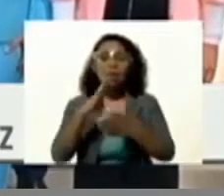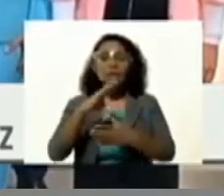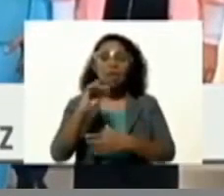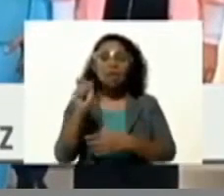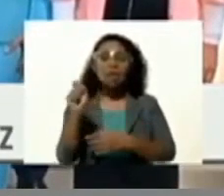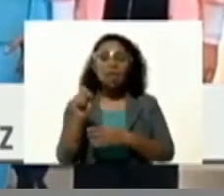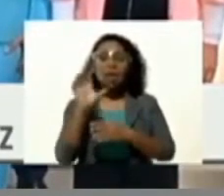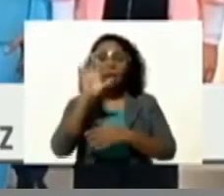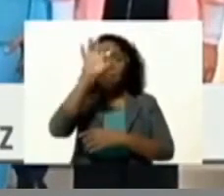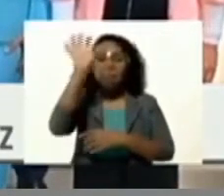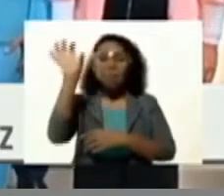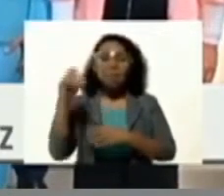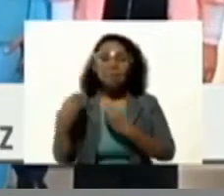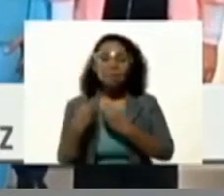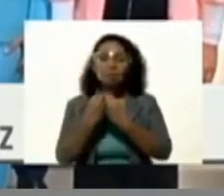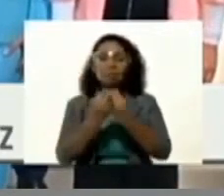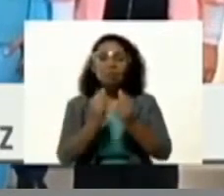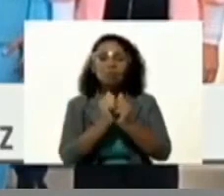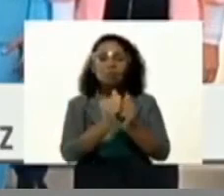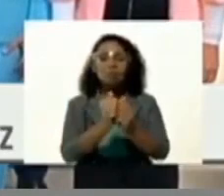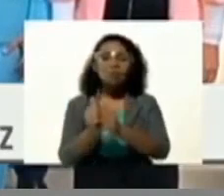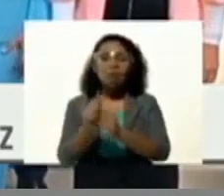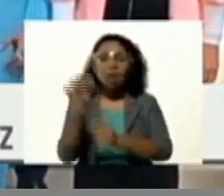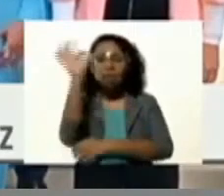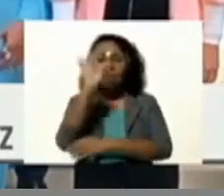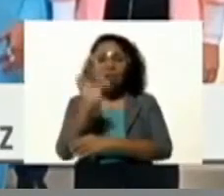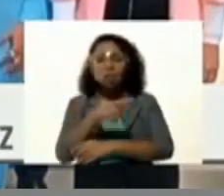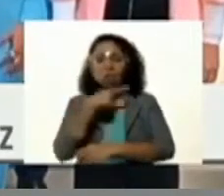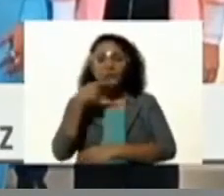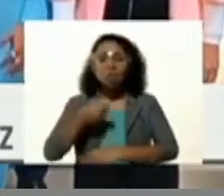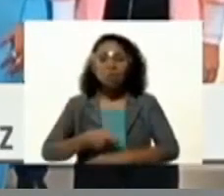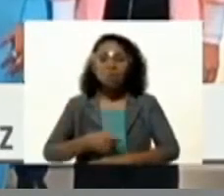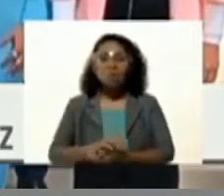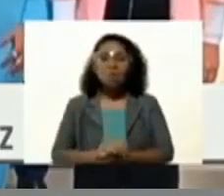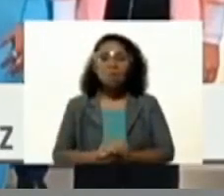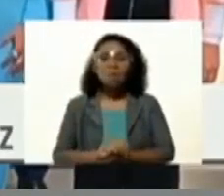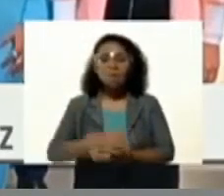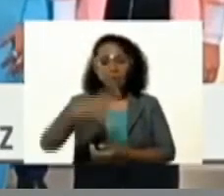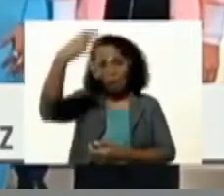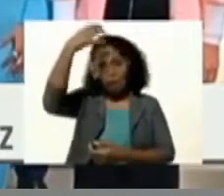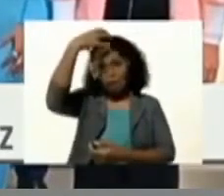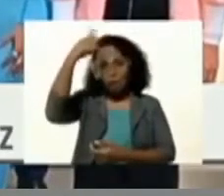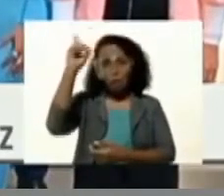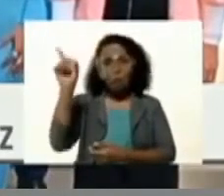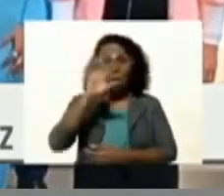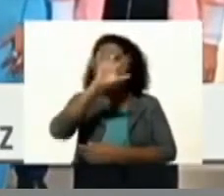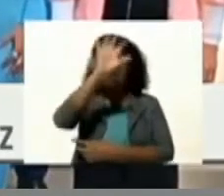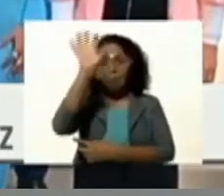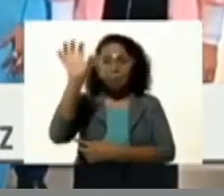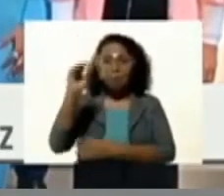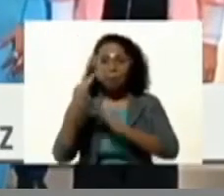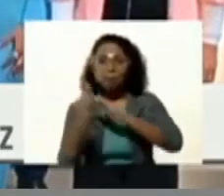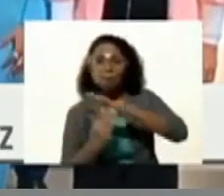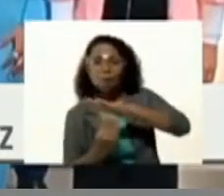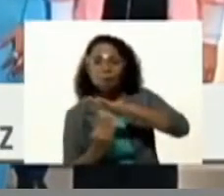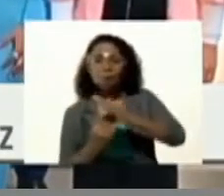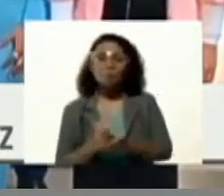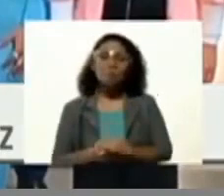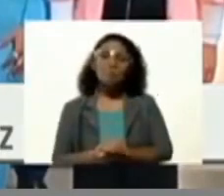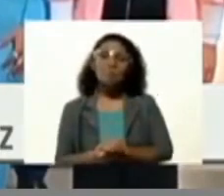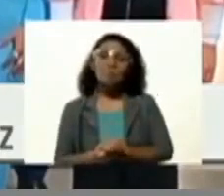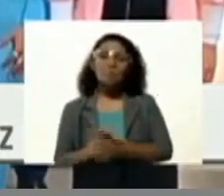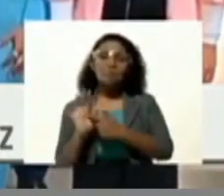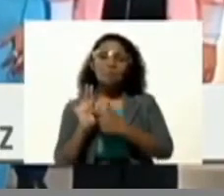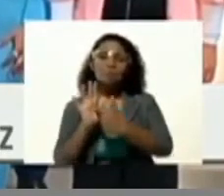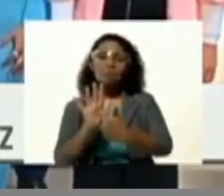los países acompañantes, la Federación Rusa y el Reino de los Países Bajos,